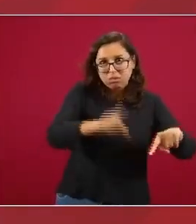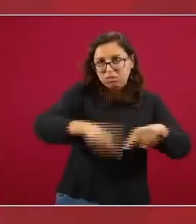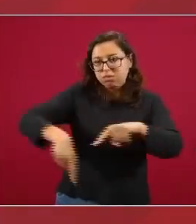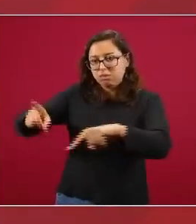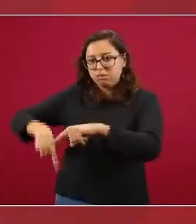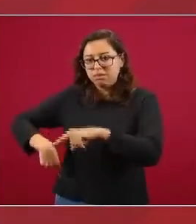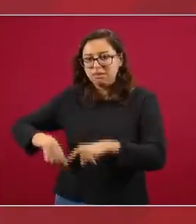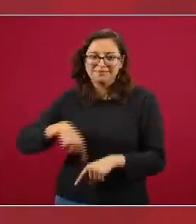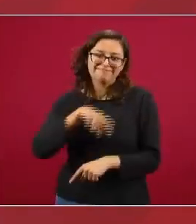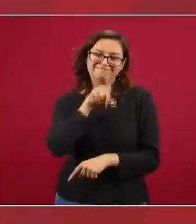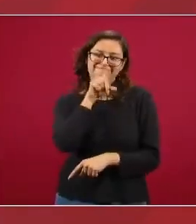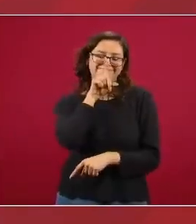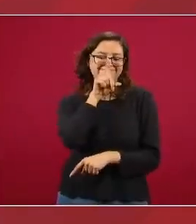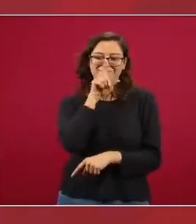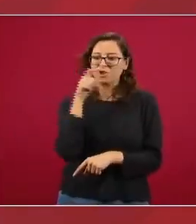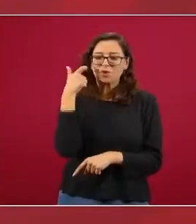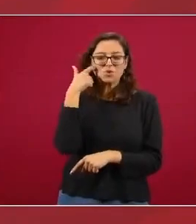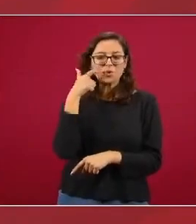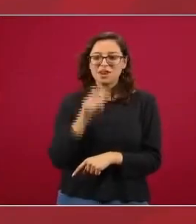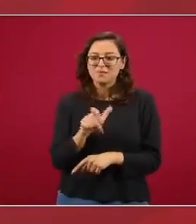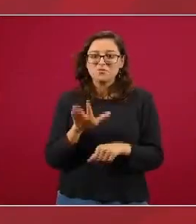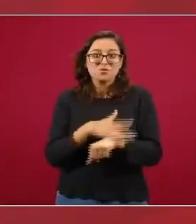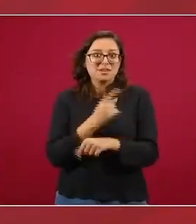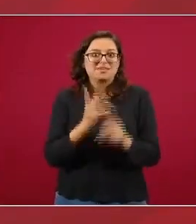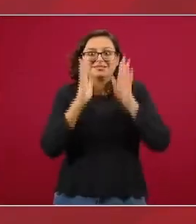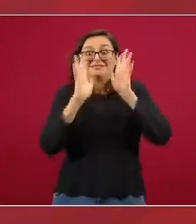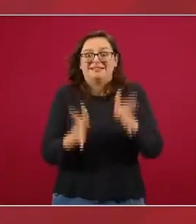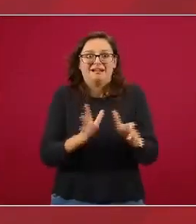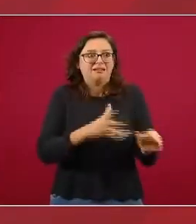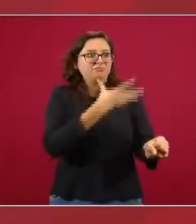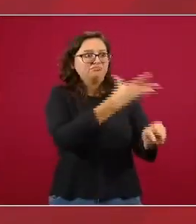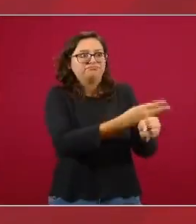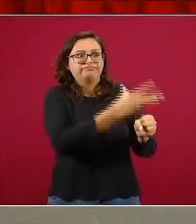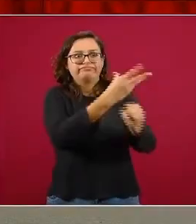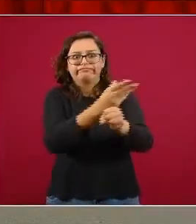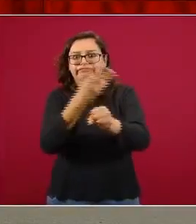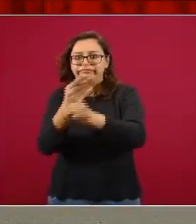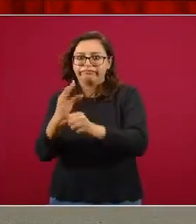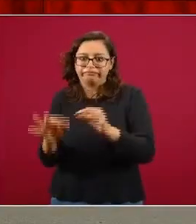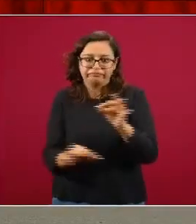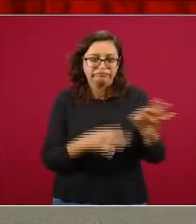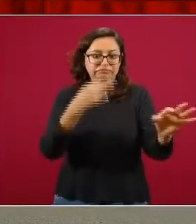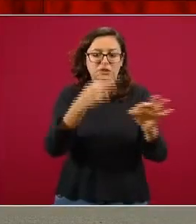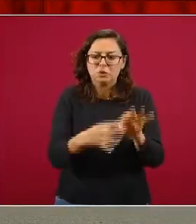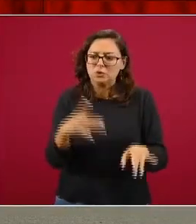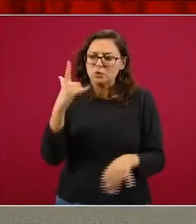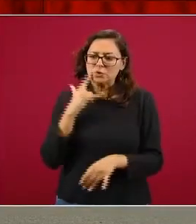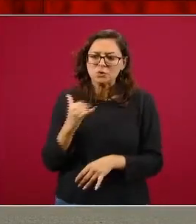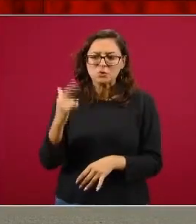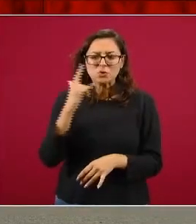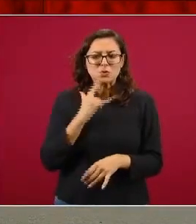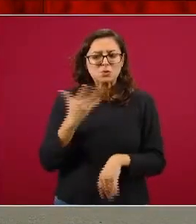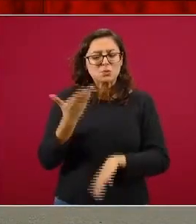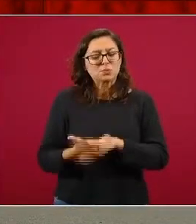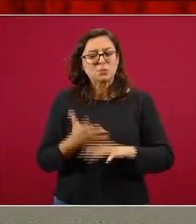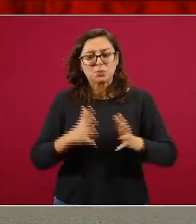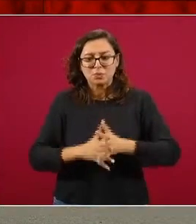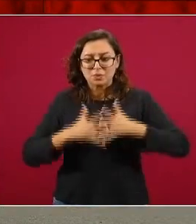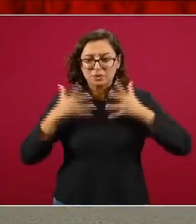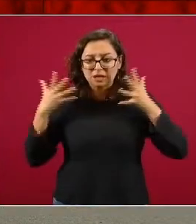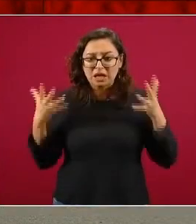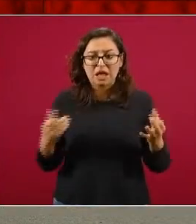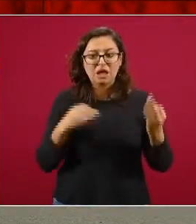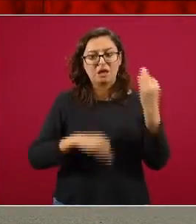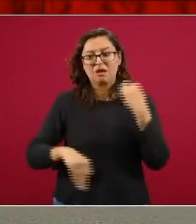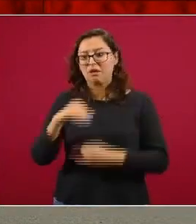una cuadruplicación de la capacidad hospitalaria que representó un esfuerzo muy grande en todos los aspectos,